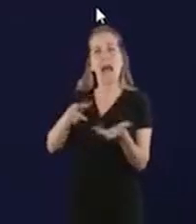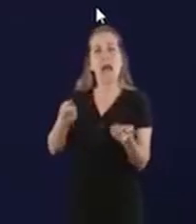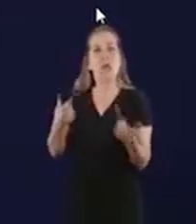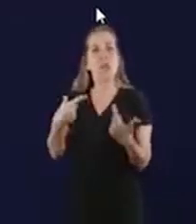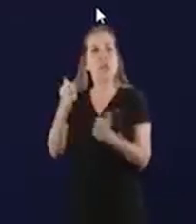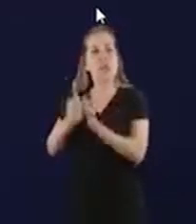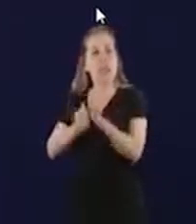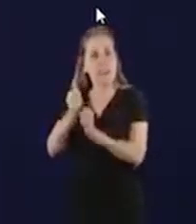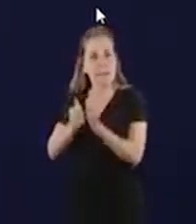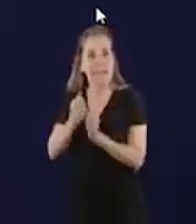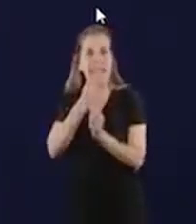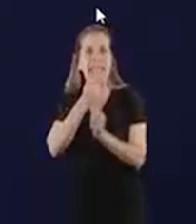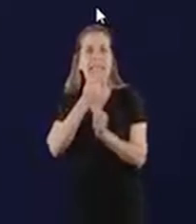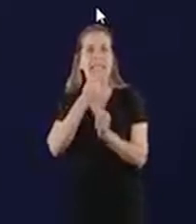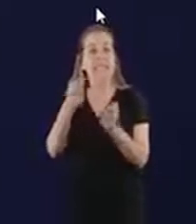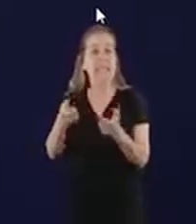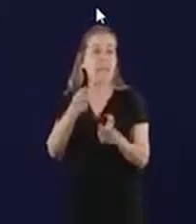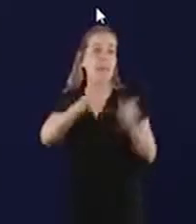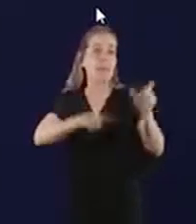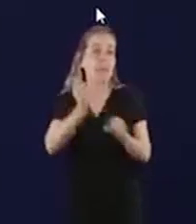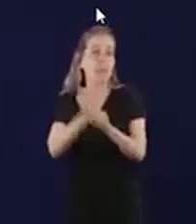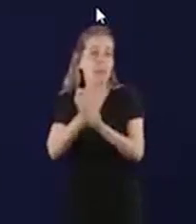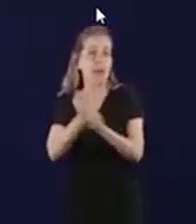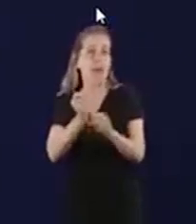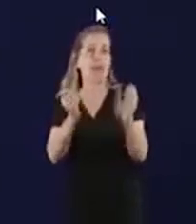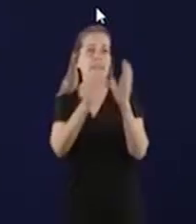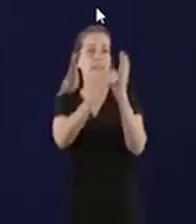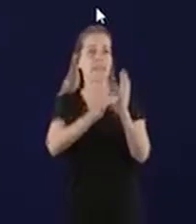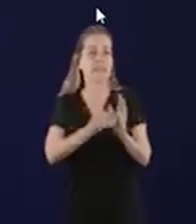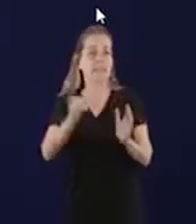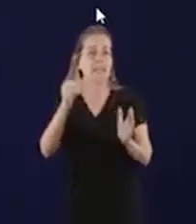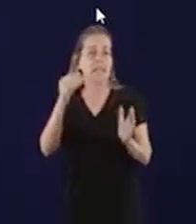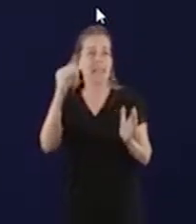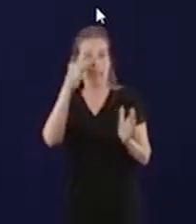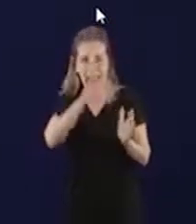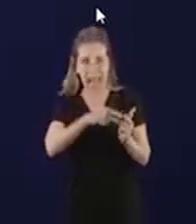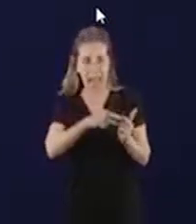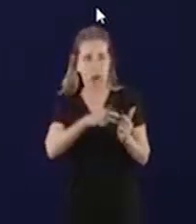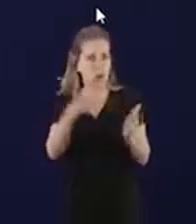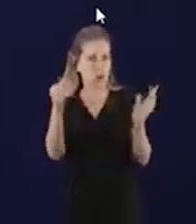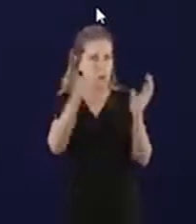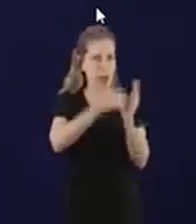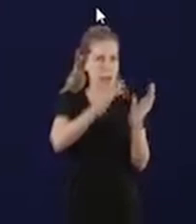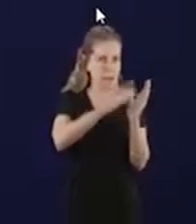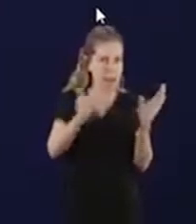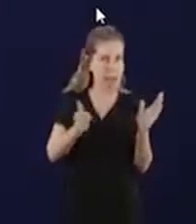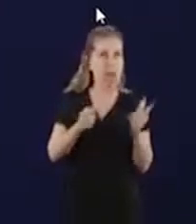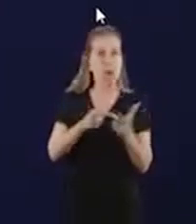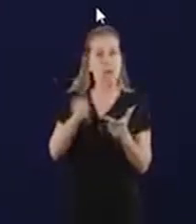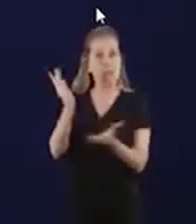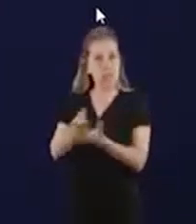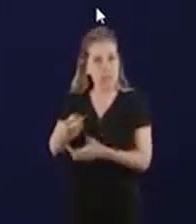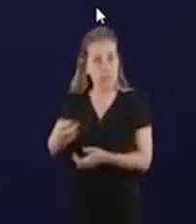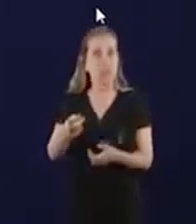laborales mal registradas se modificaba la presunción de existencia de relación